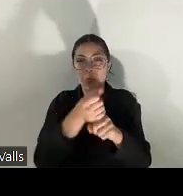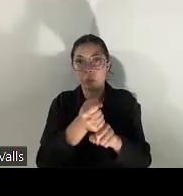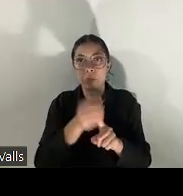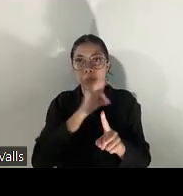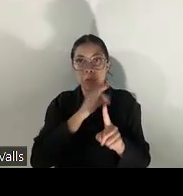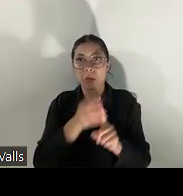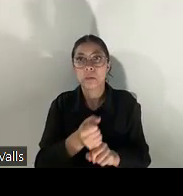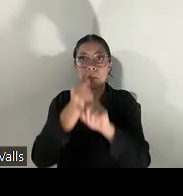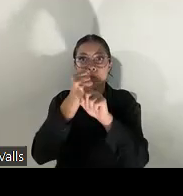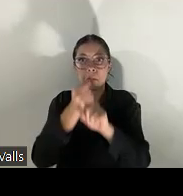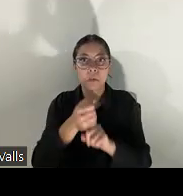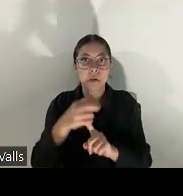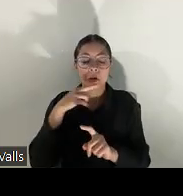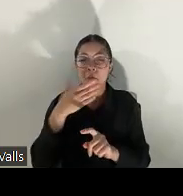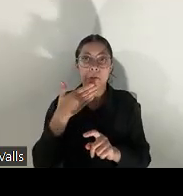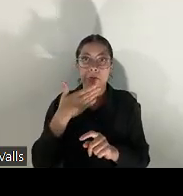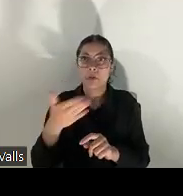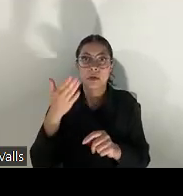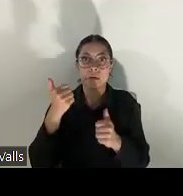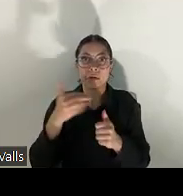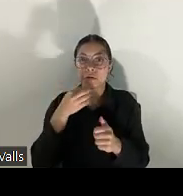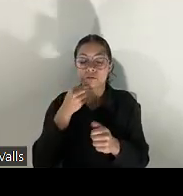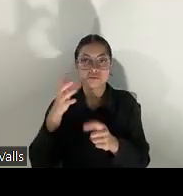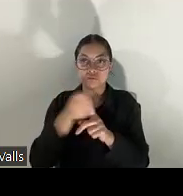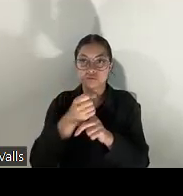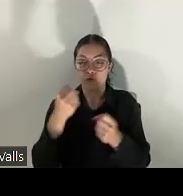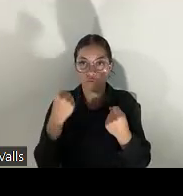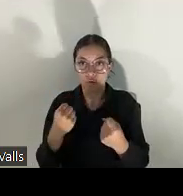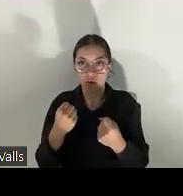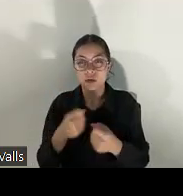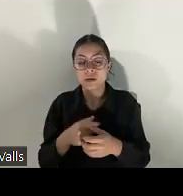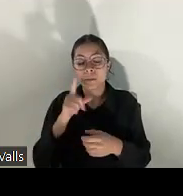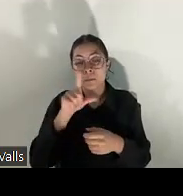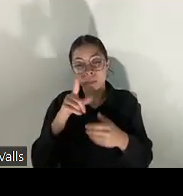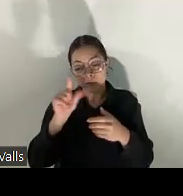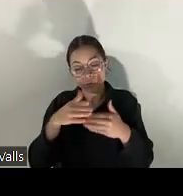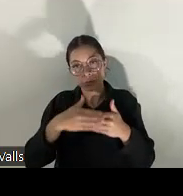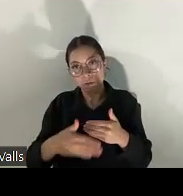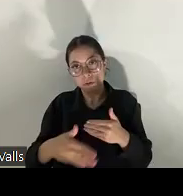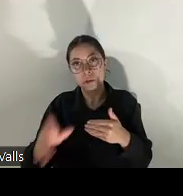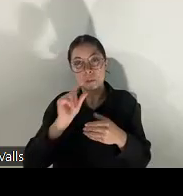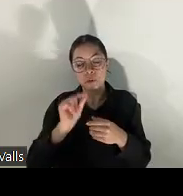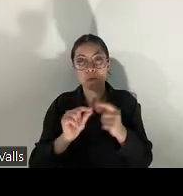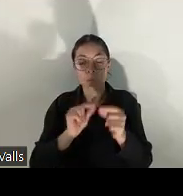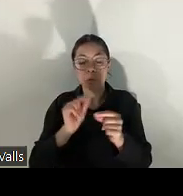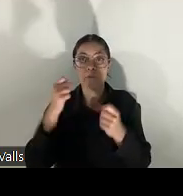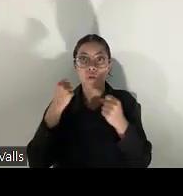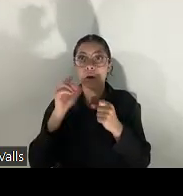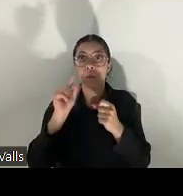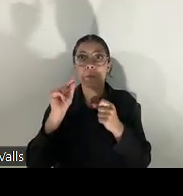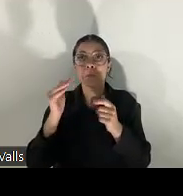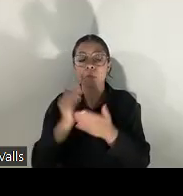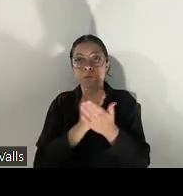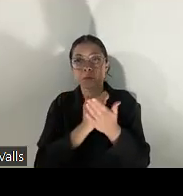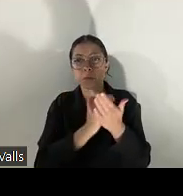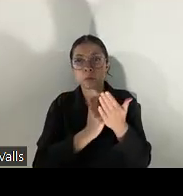cargarlo, y de ahí en adelante va a empezar a hacerse un poquito menos fuerte hasta lograr